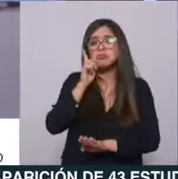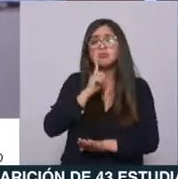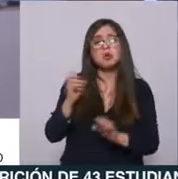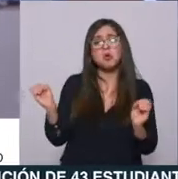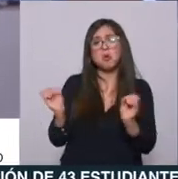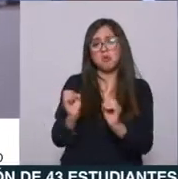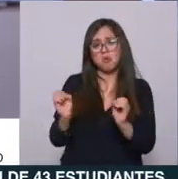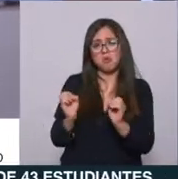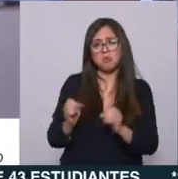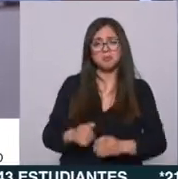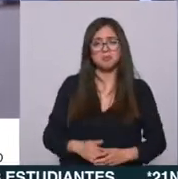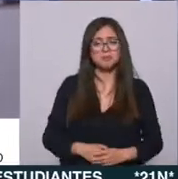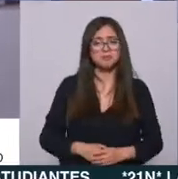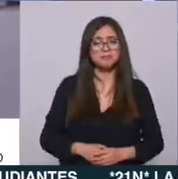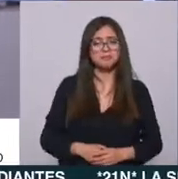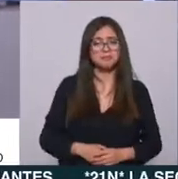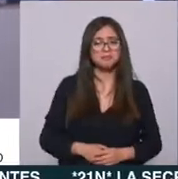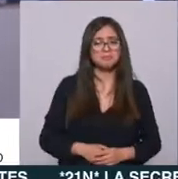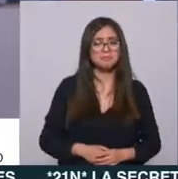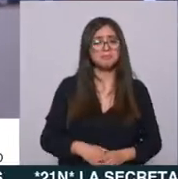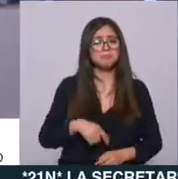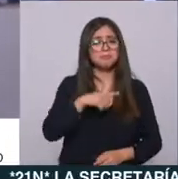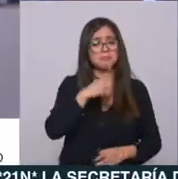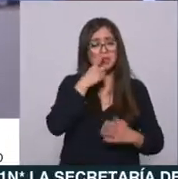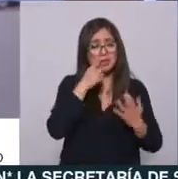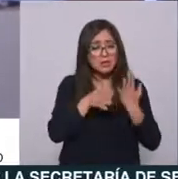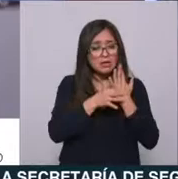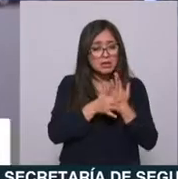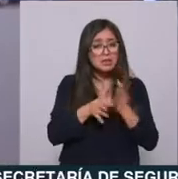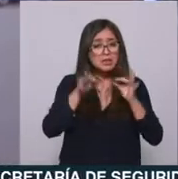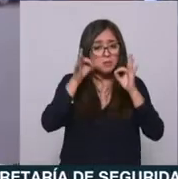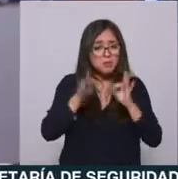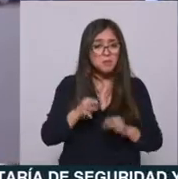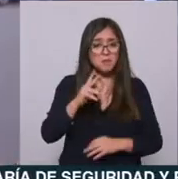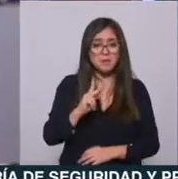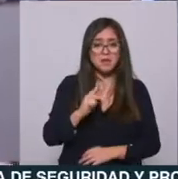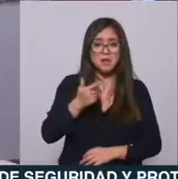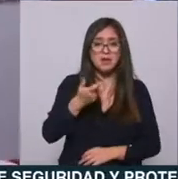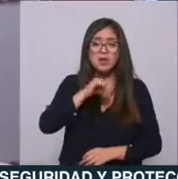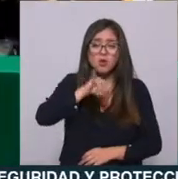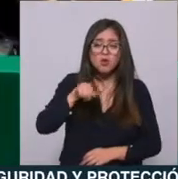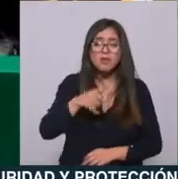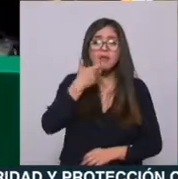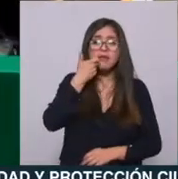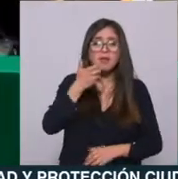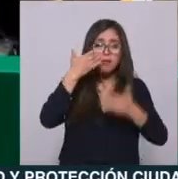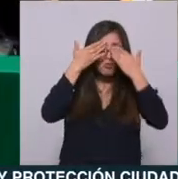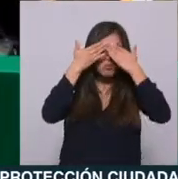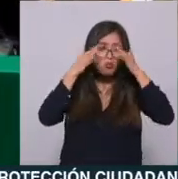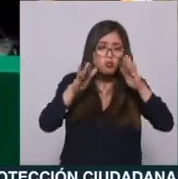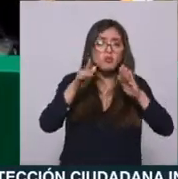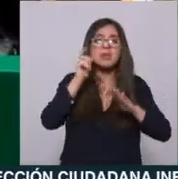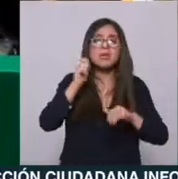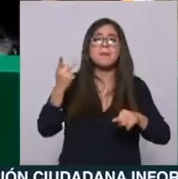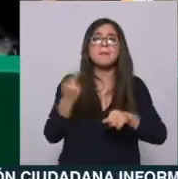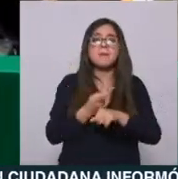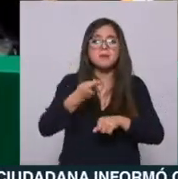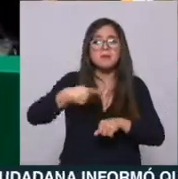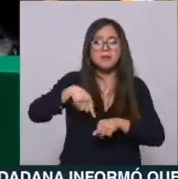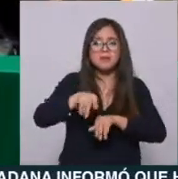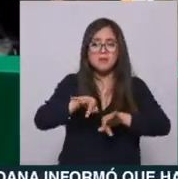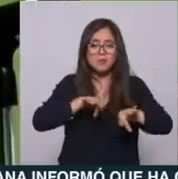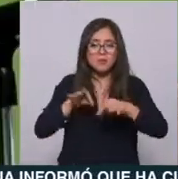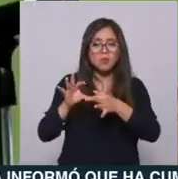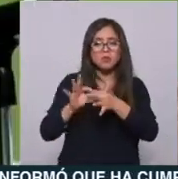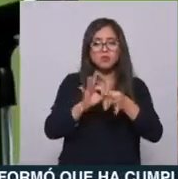mujeres. Ernestina Godoy dejó en claro que la finalidad de la Procuraduría es dar a conocer la forma en que se está trabajando en